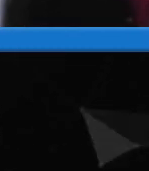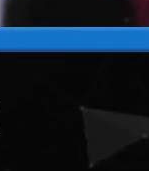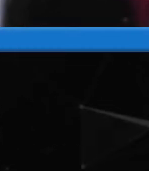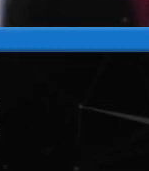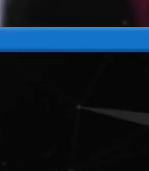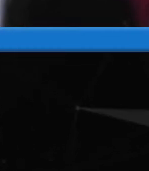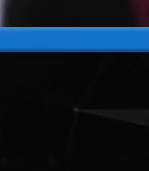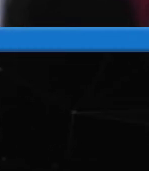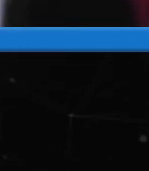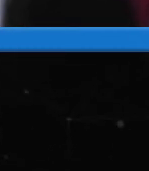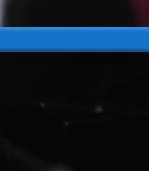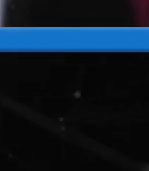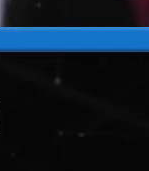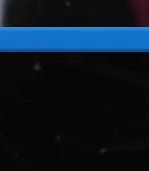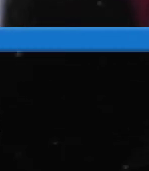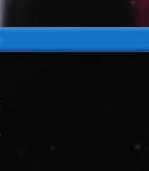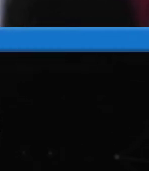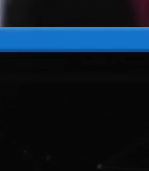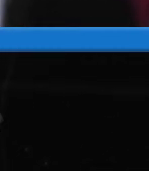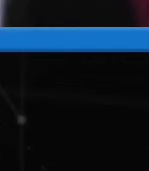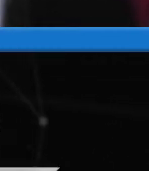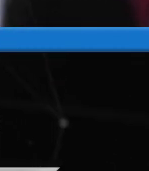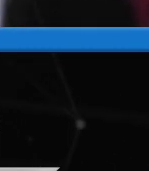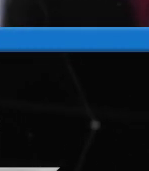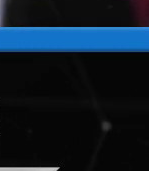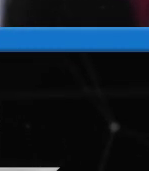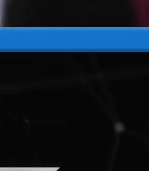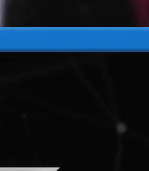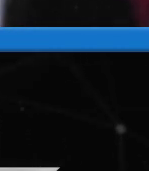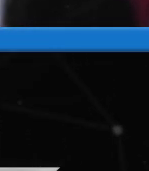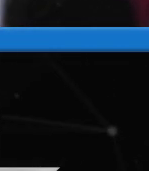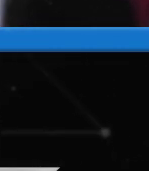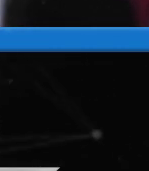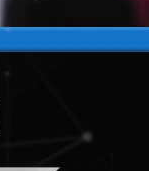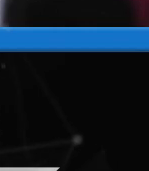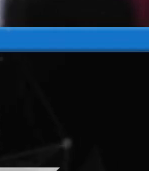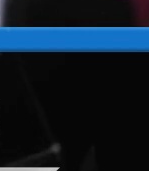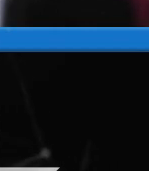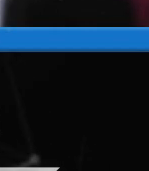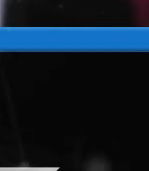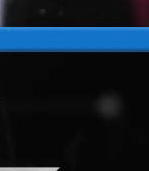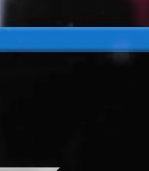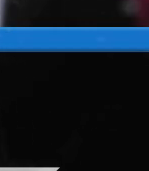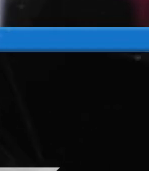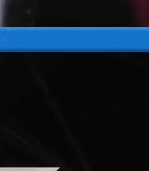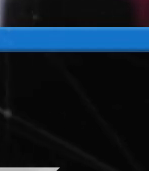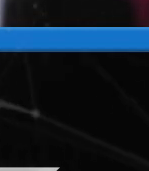Ya estás informado. No olvides darle like a este video, comparte y suscríbete a Escucha Diario.